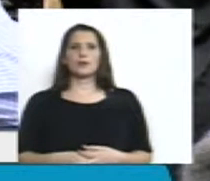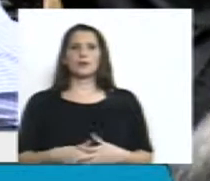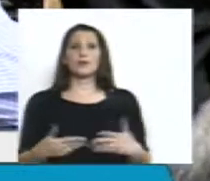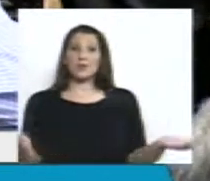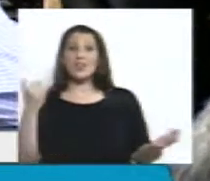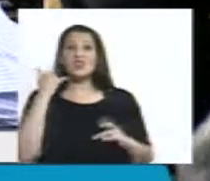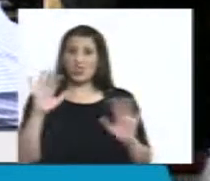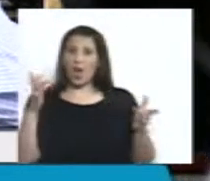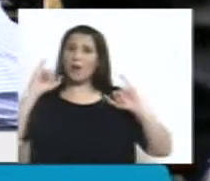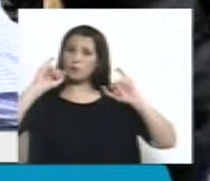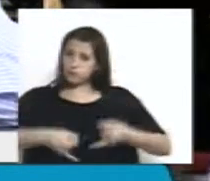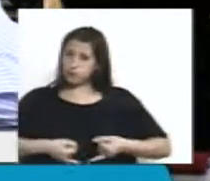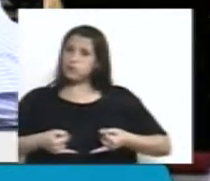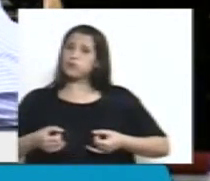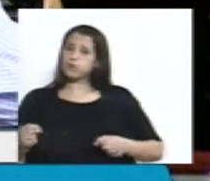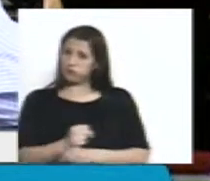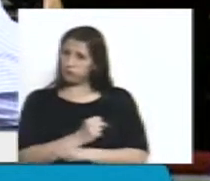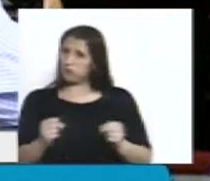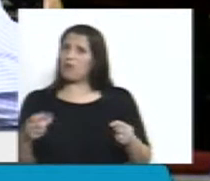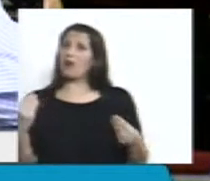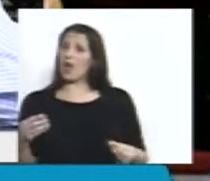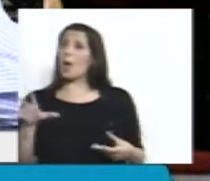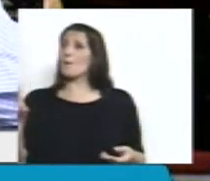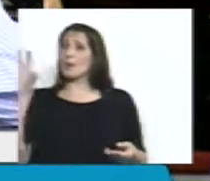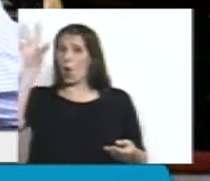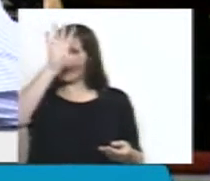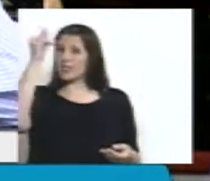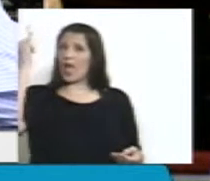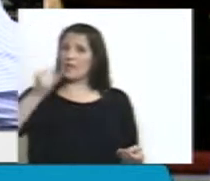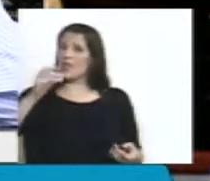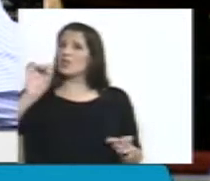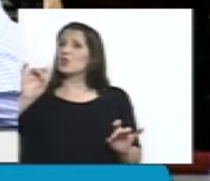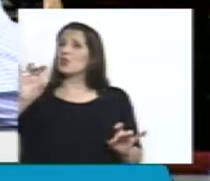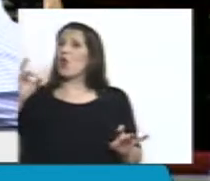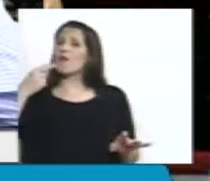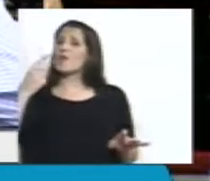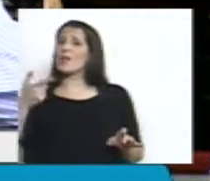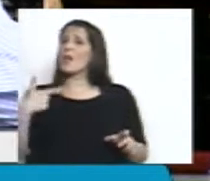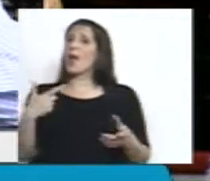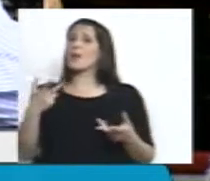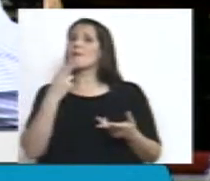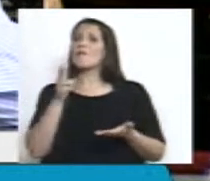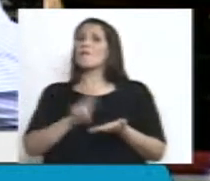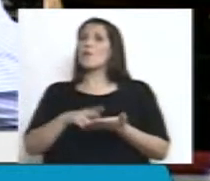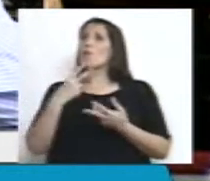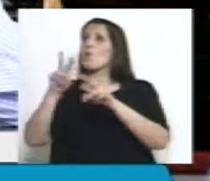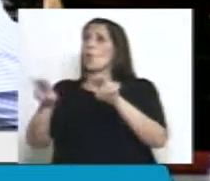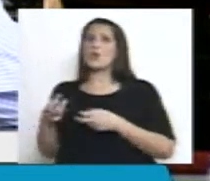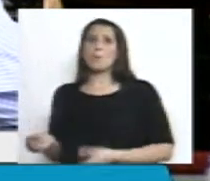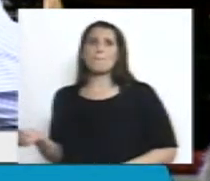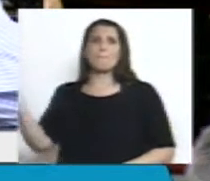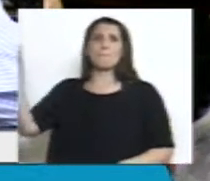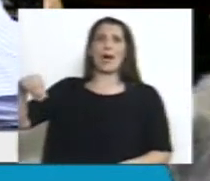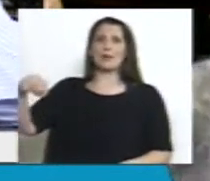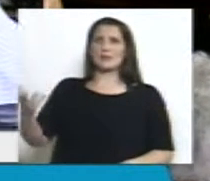ha convalidado que las provincias tengan solamente que incrementar su presión tributaria hacia los